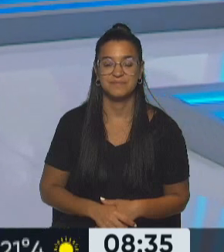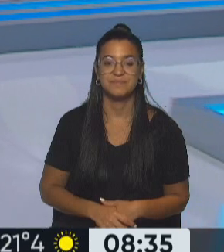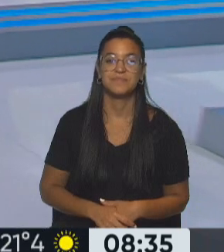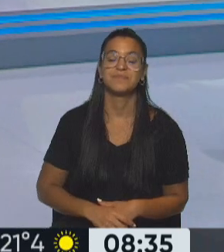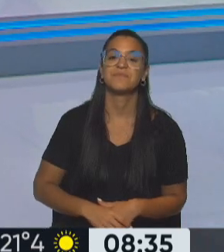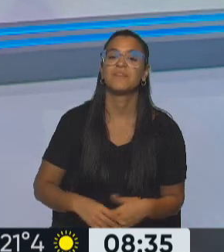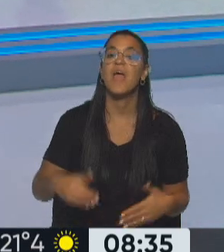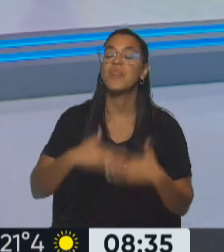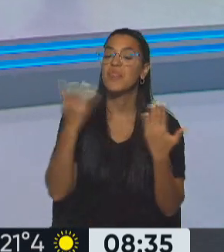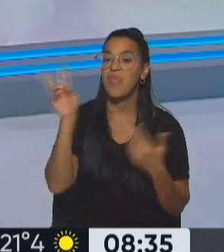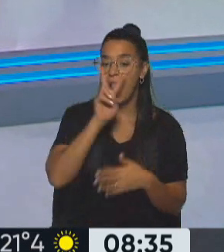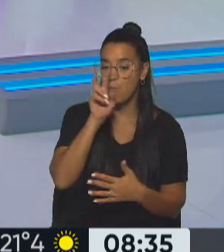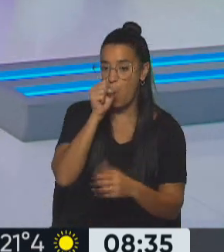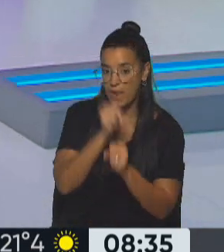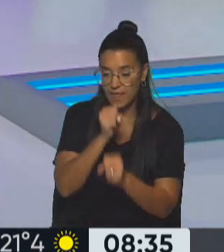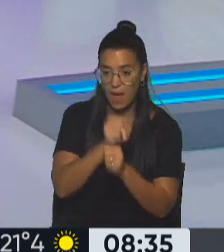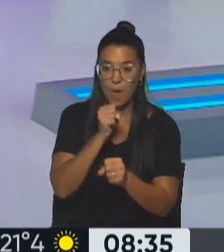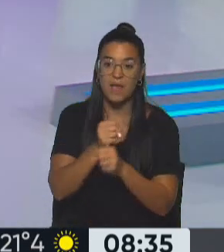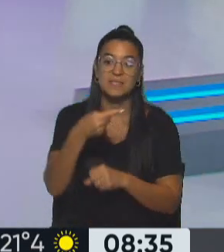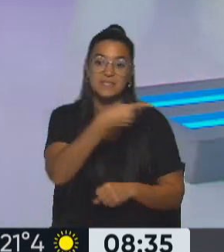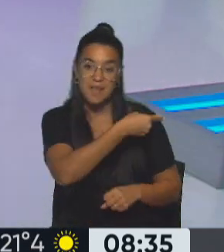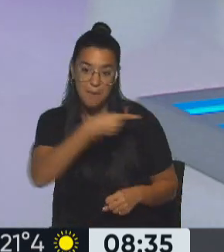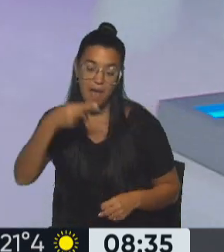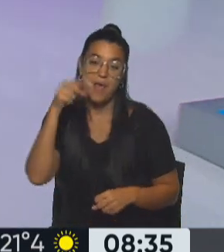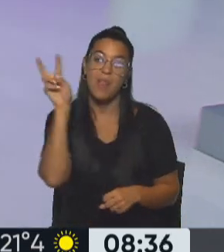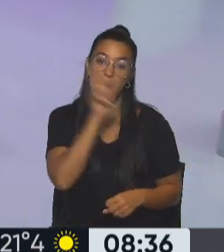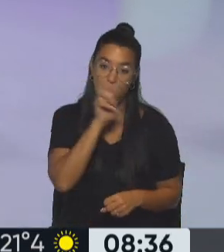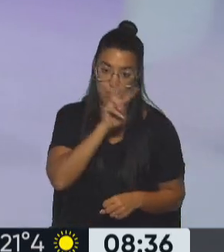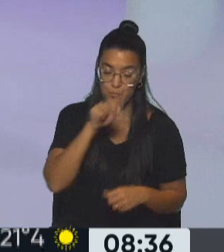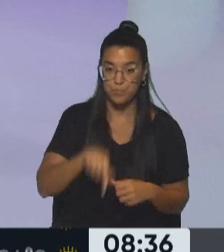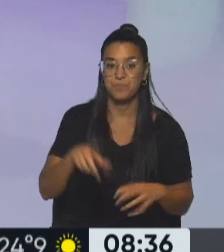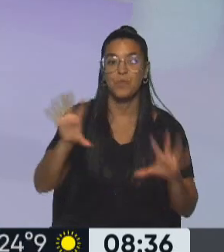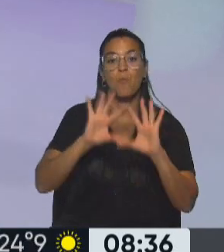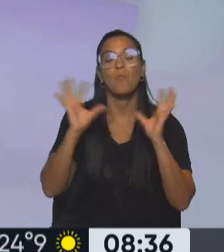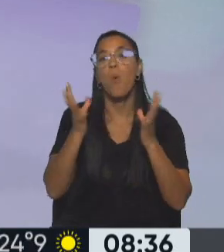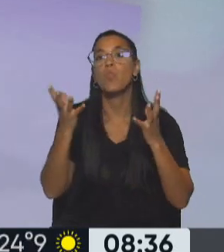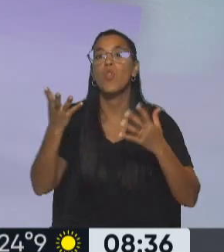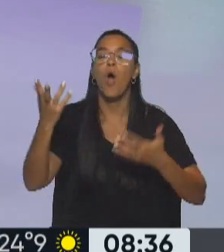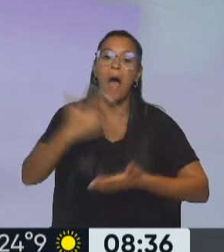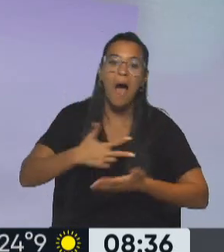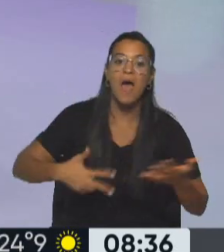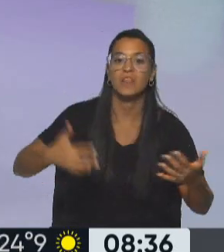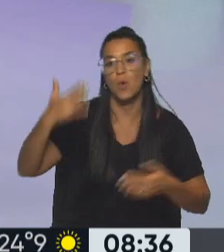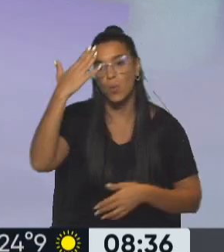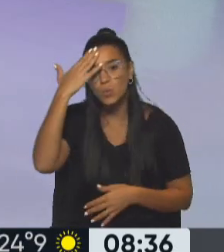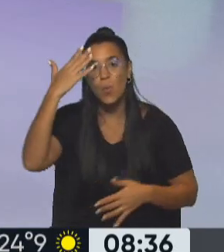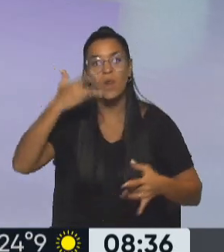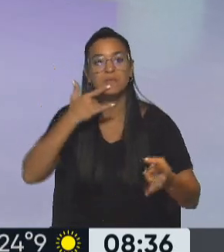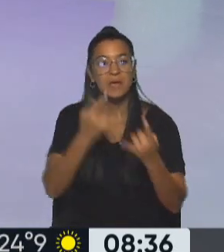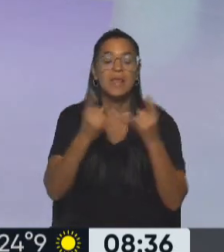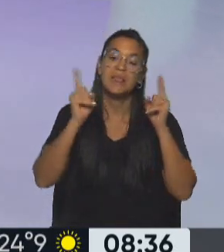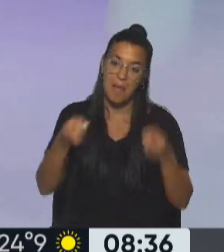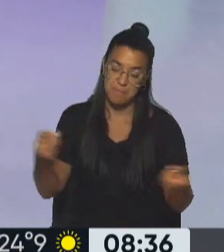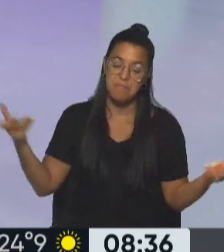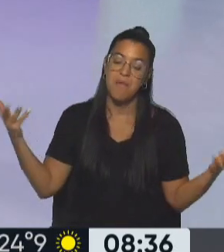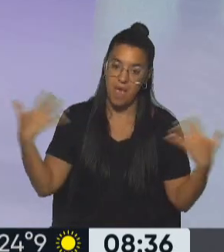Y el Día de la Mujer Trabajadora y en la Semana de la Mujer, el mundo del arte, la cultura, el espectáculo también dice